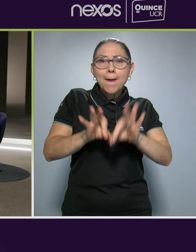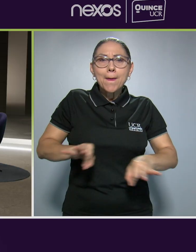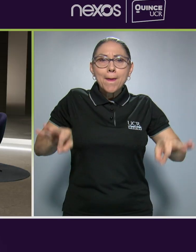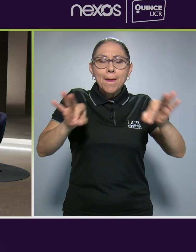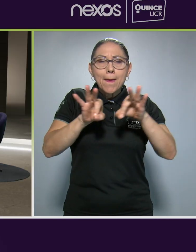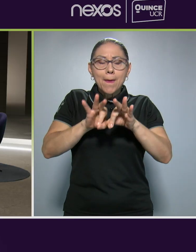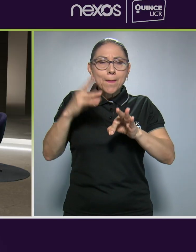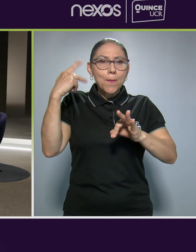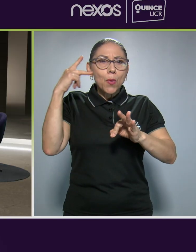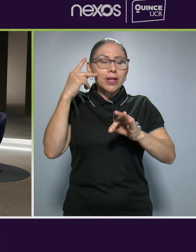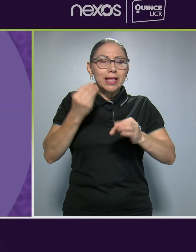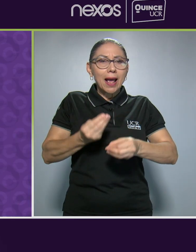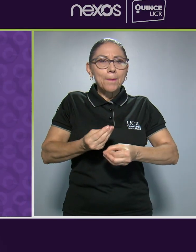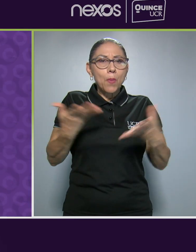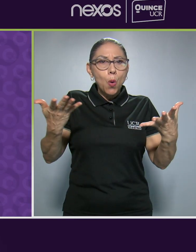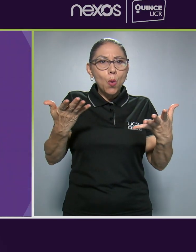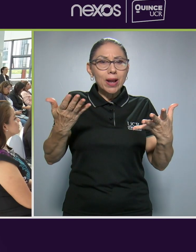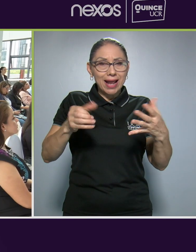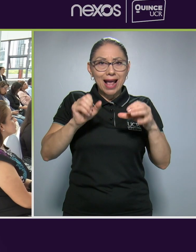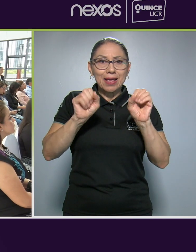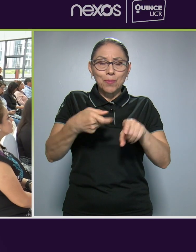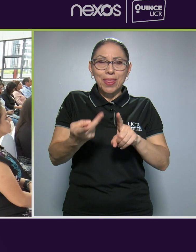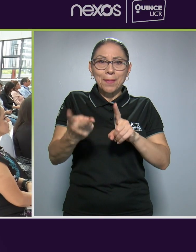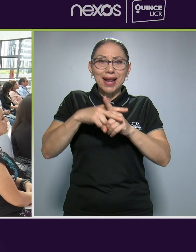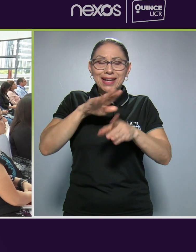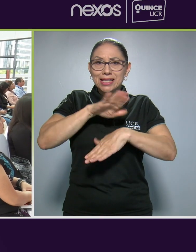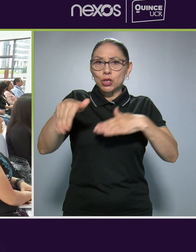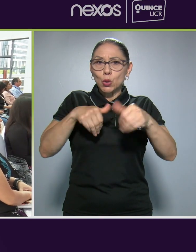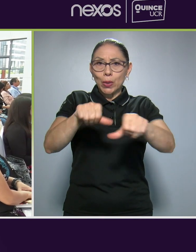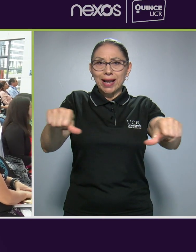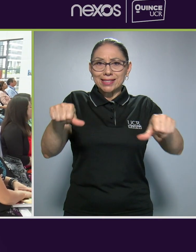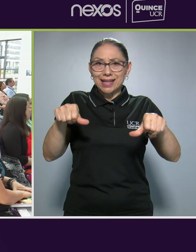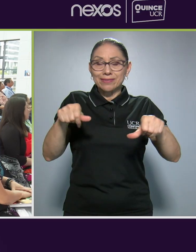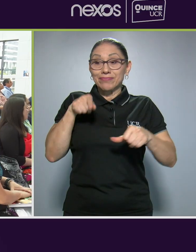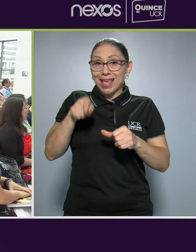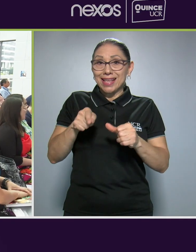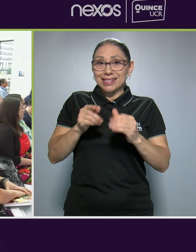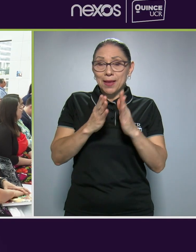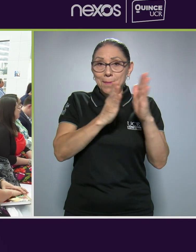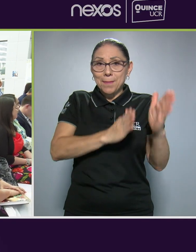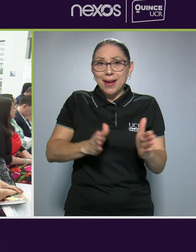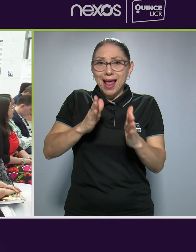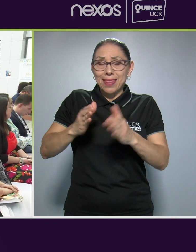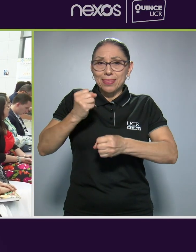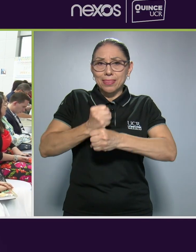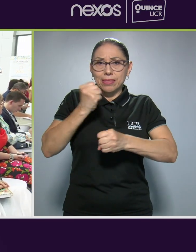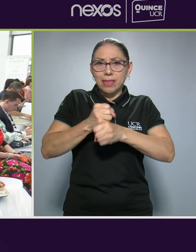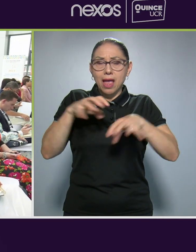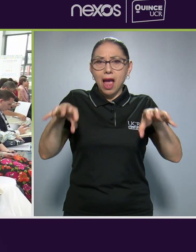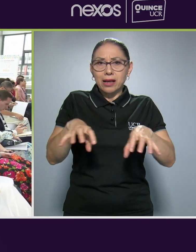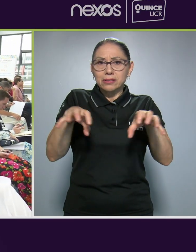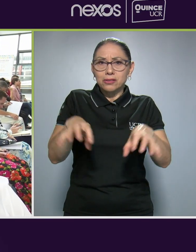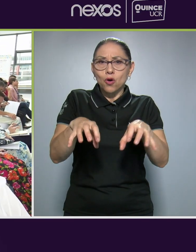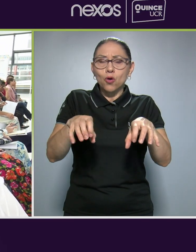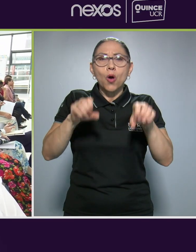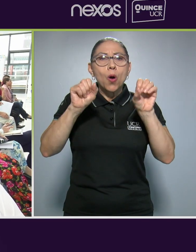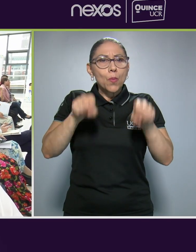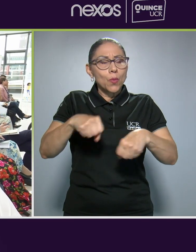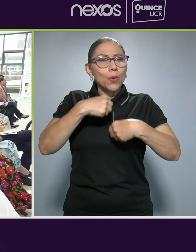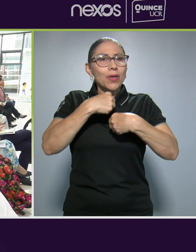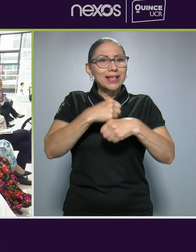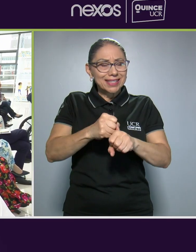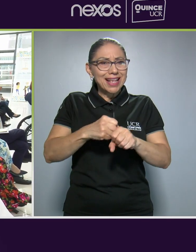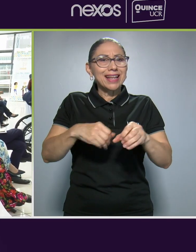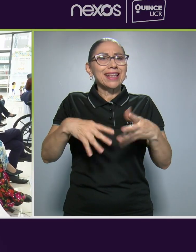todos los ambientes. El plan de acción vino a sumar esa lista, ese to-do list,